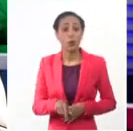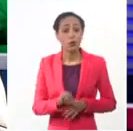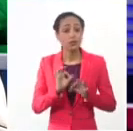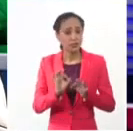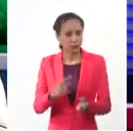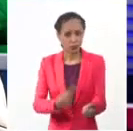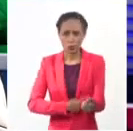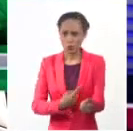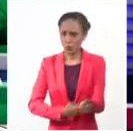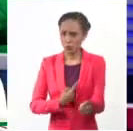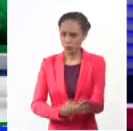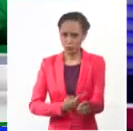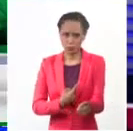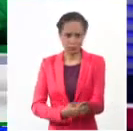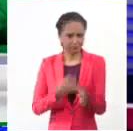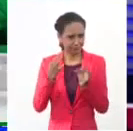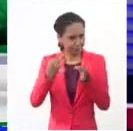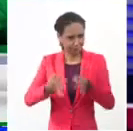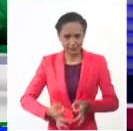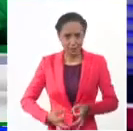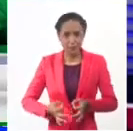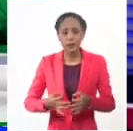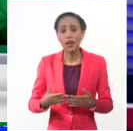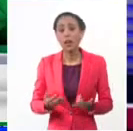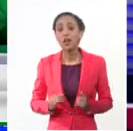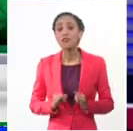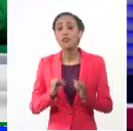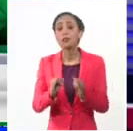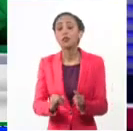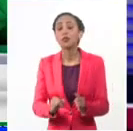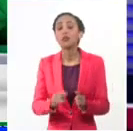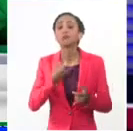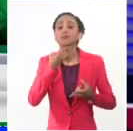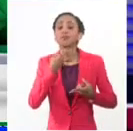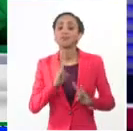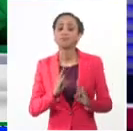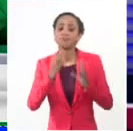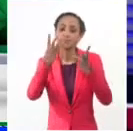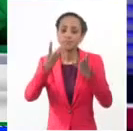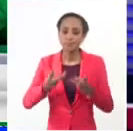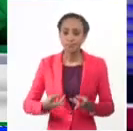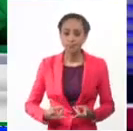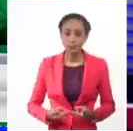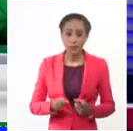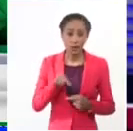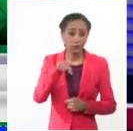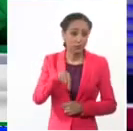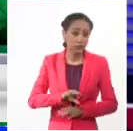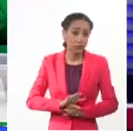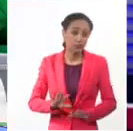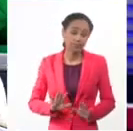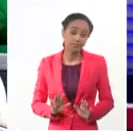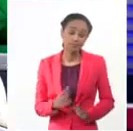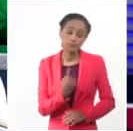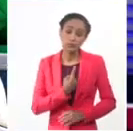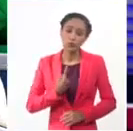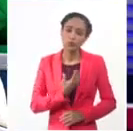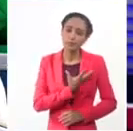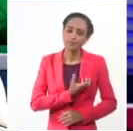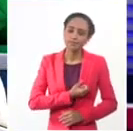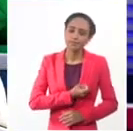como siempre hacemos, dando la información del número de fallecidos que tuvimos, lamentablemente en esta